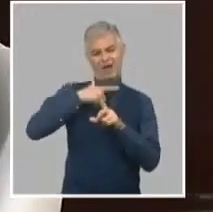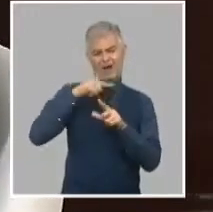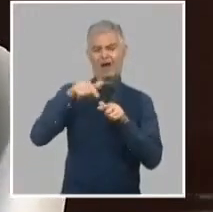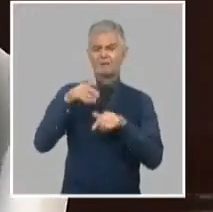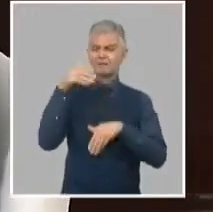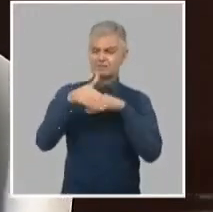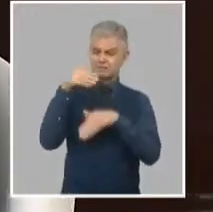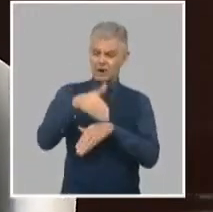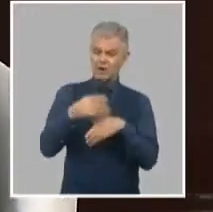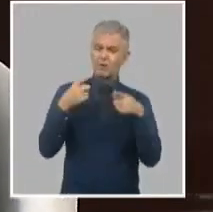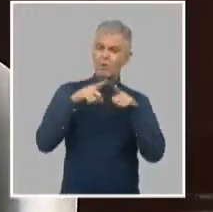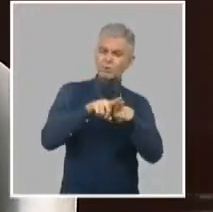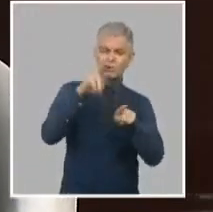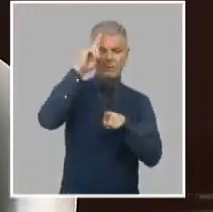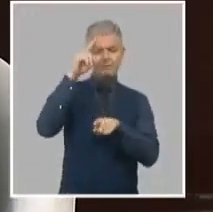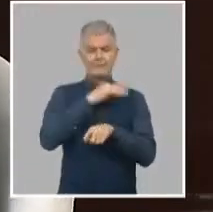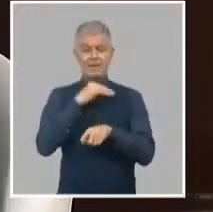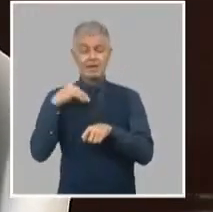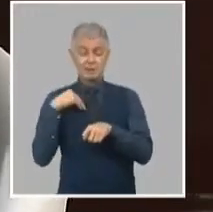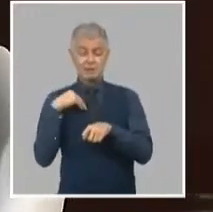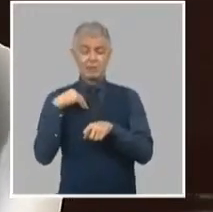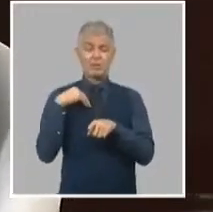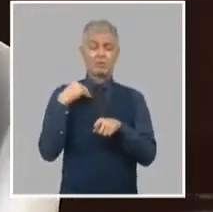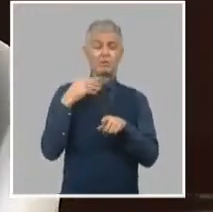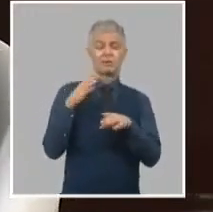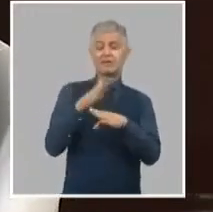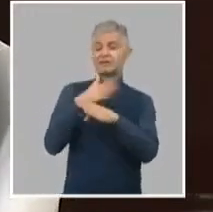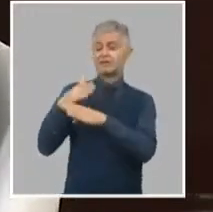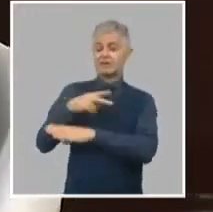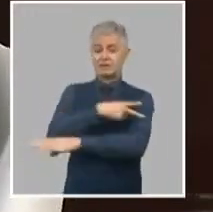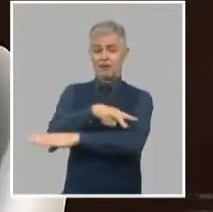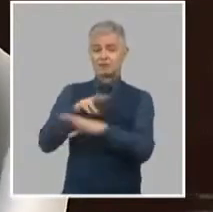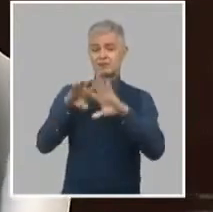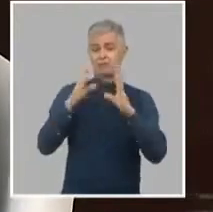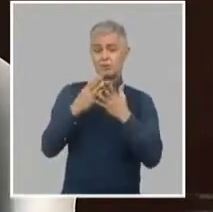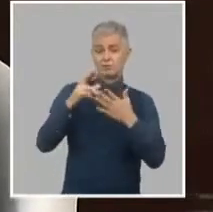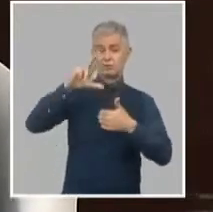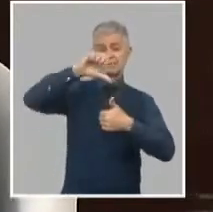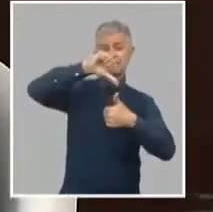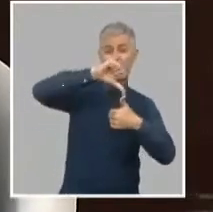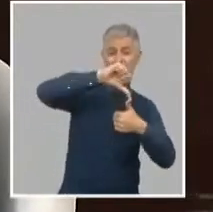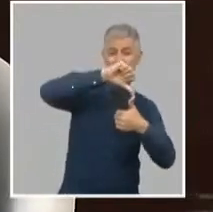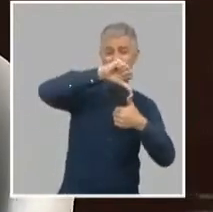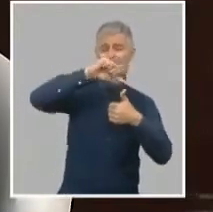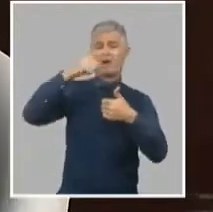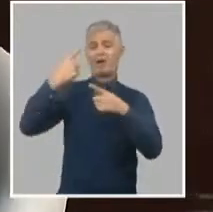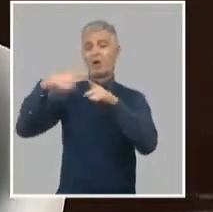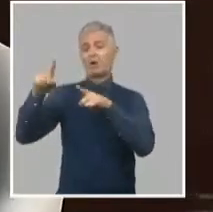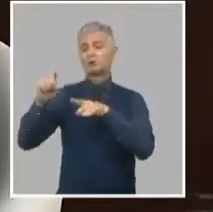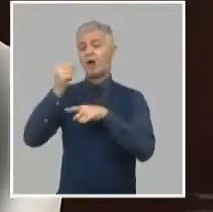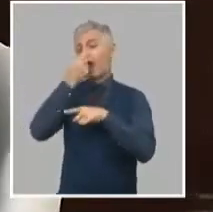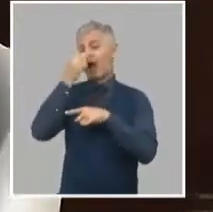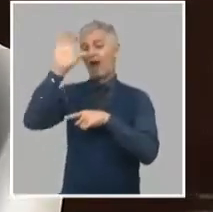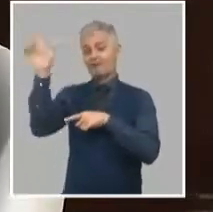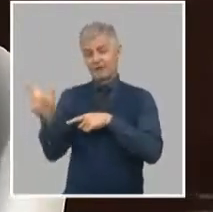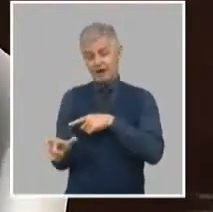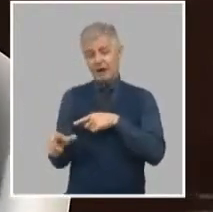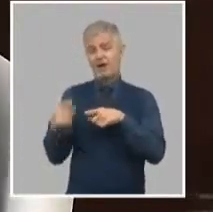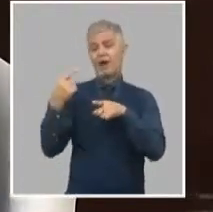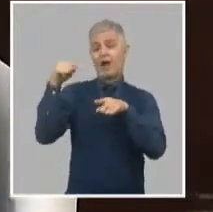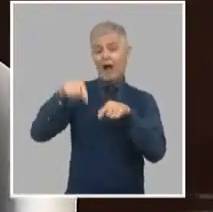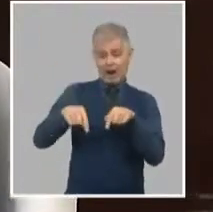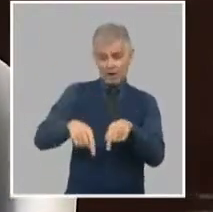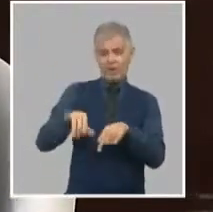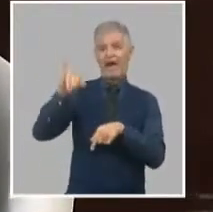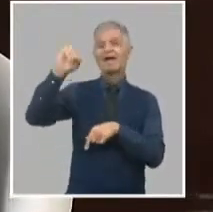a los internacionalistas cubanos, en diversas misiones por el mundo, desde Centroamérica hasta el ébola en África y ahora en plena